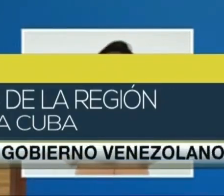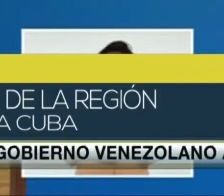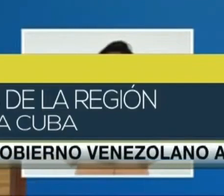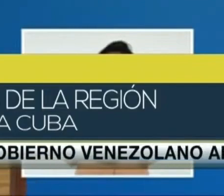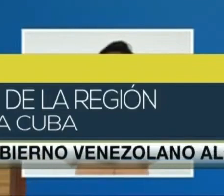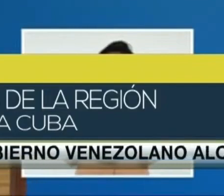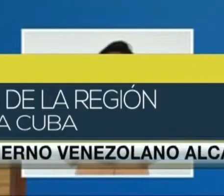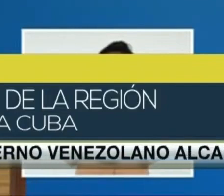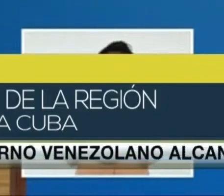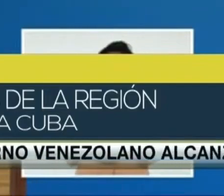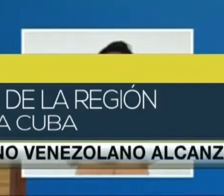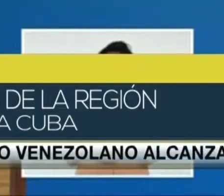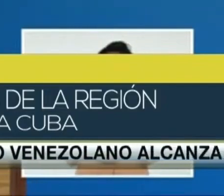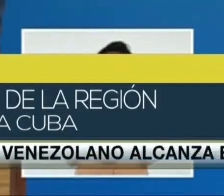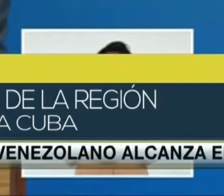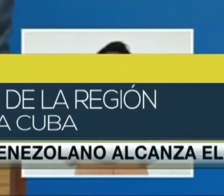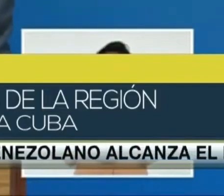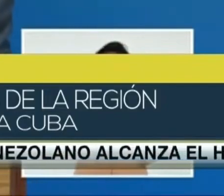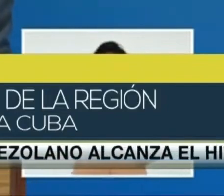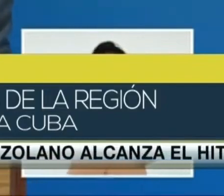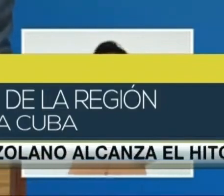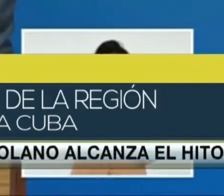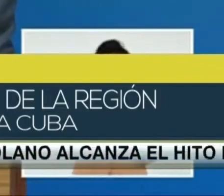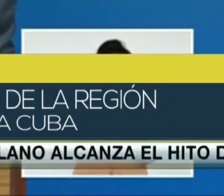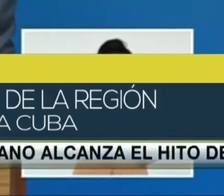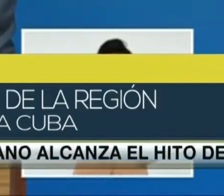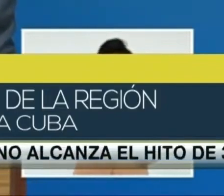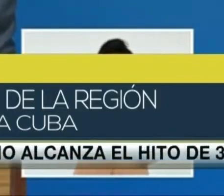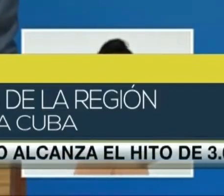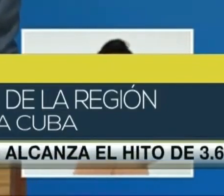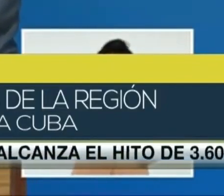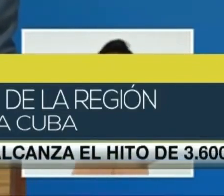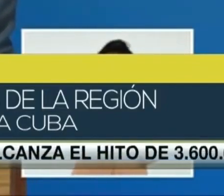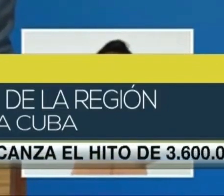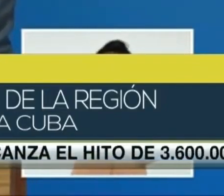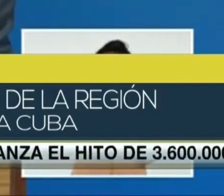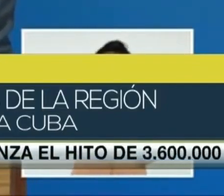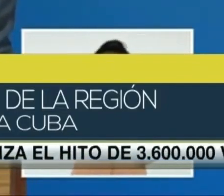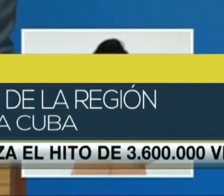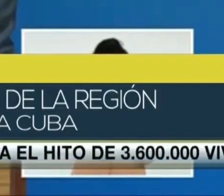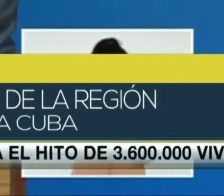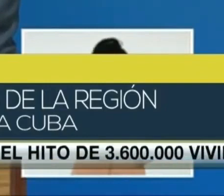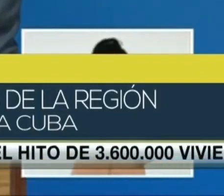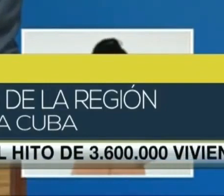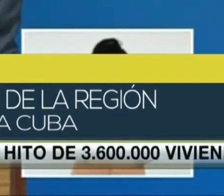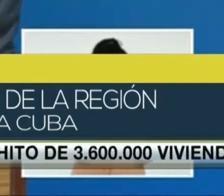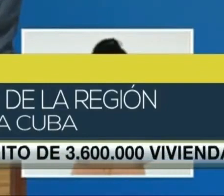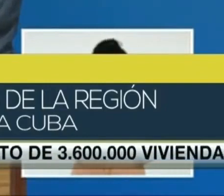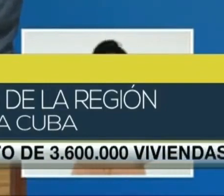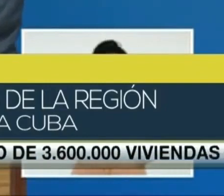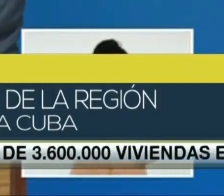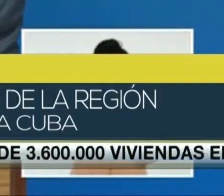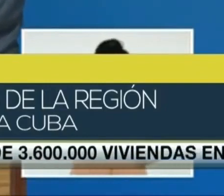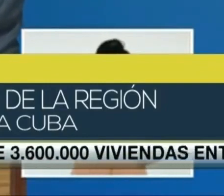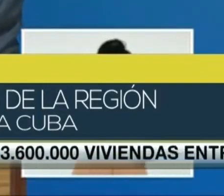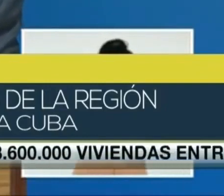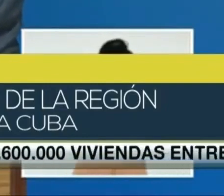El gobierno del presidente Biden y el propio presidente se ha referido